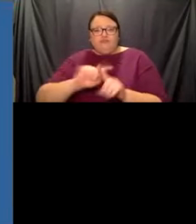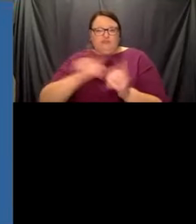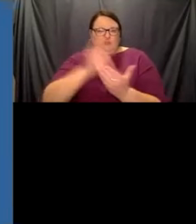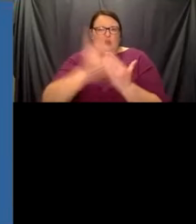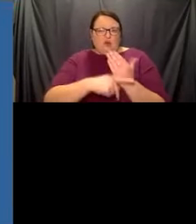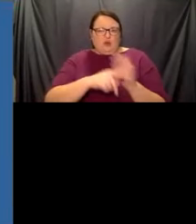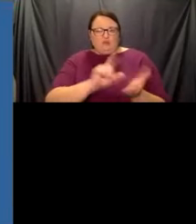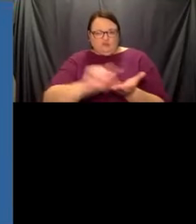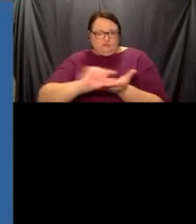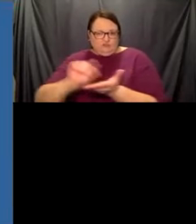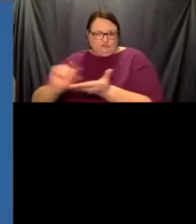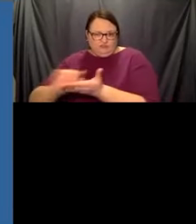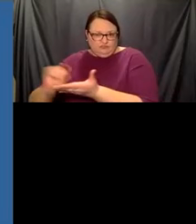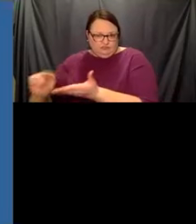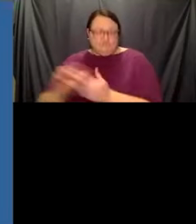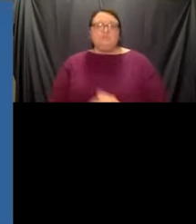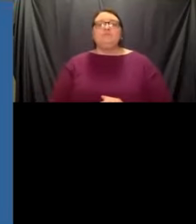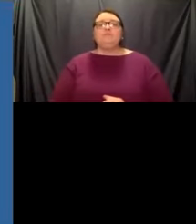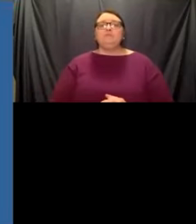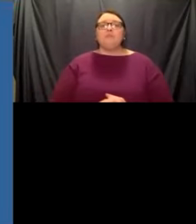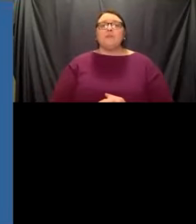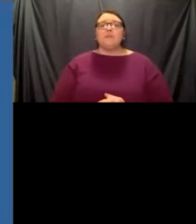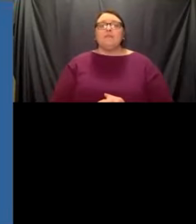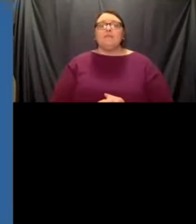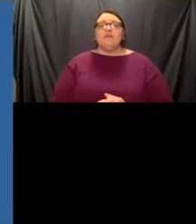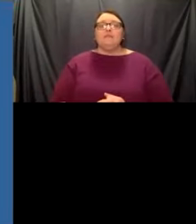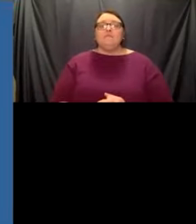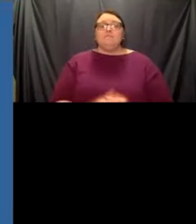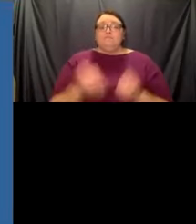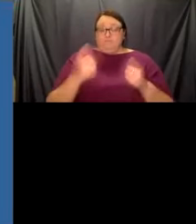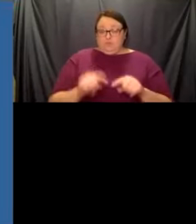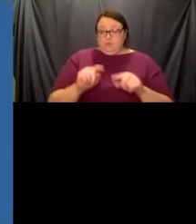y cómo íbamos a distribuir estos fondos a cada programa.